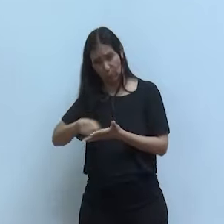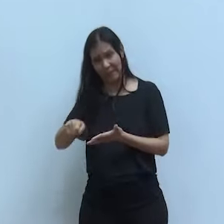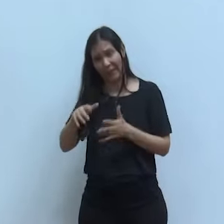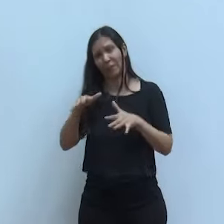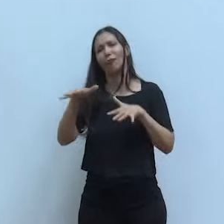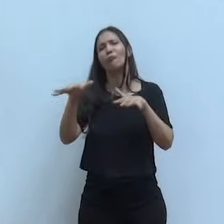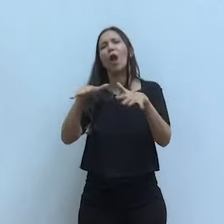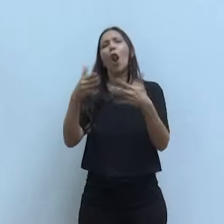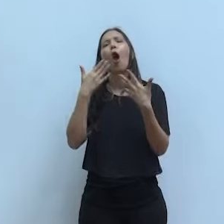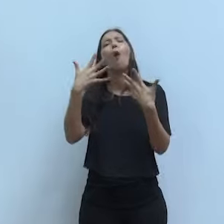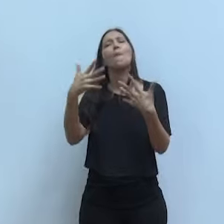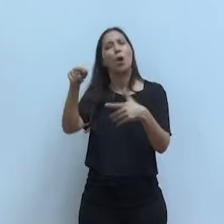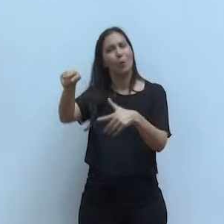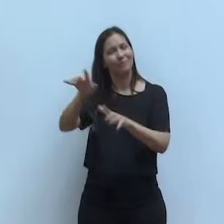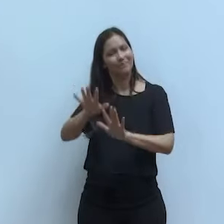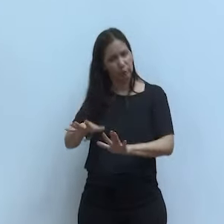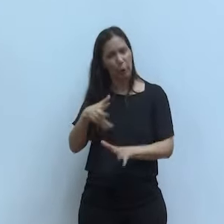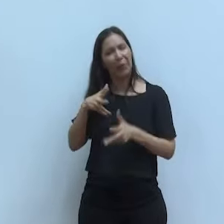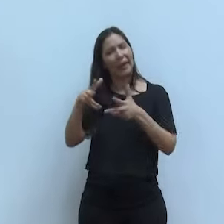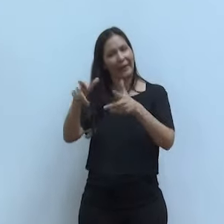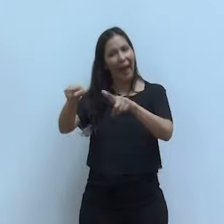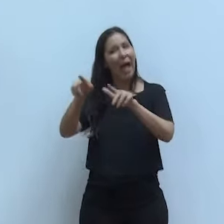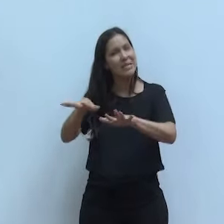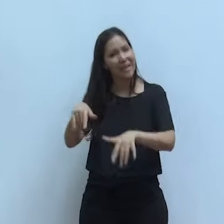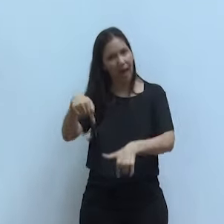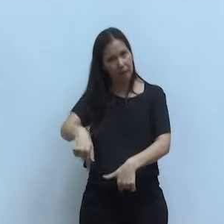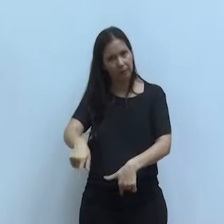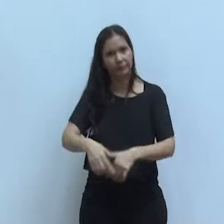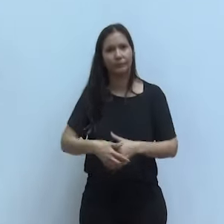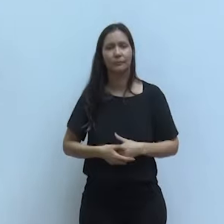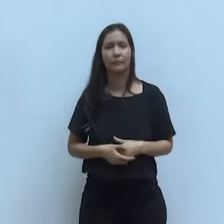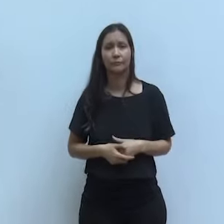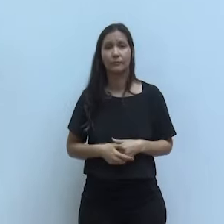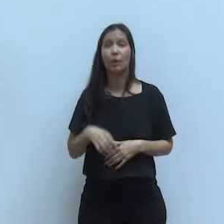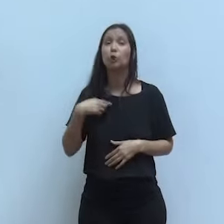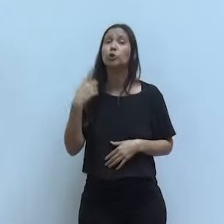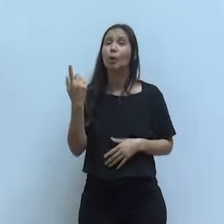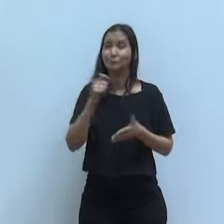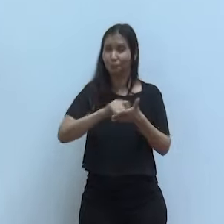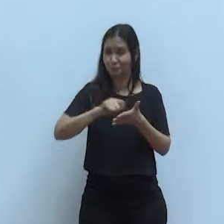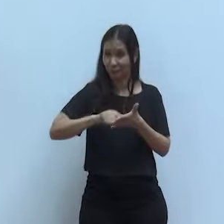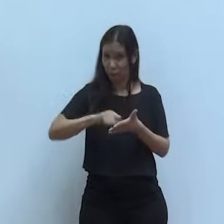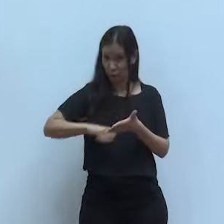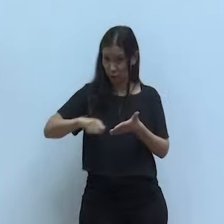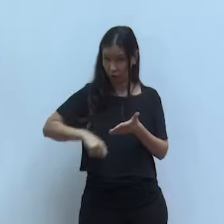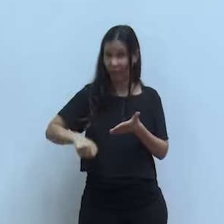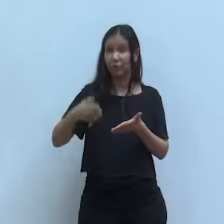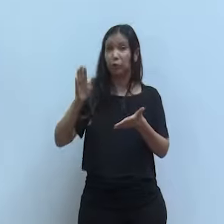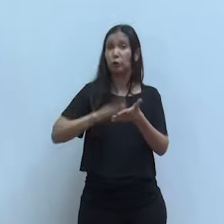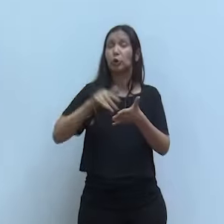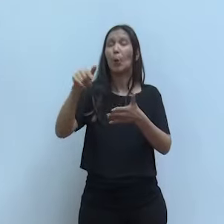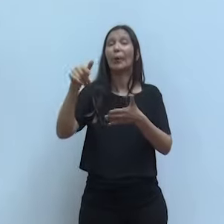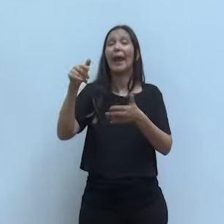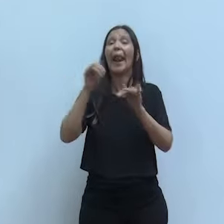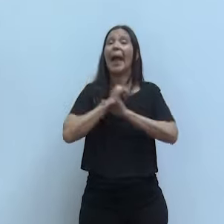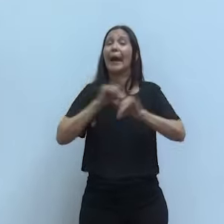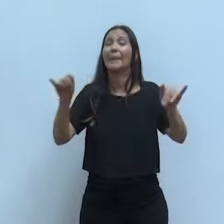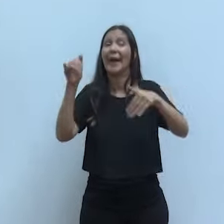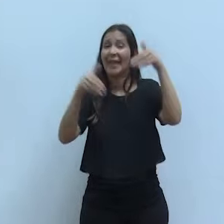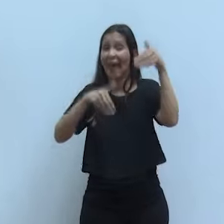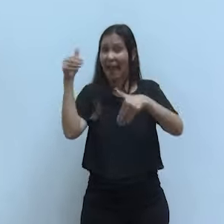notas las notas que publiqué durante la la larga campaña electoral trataron de